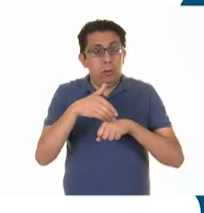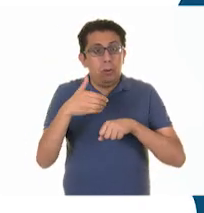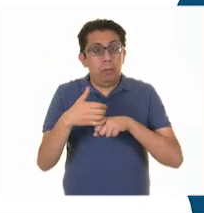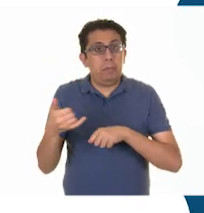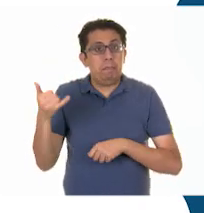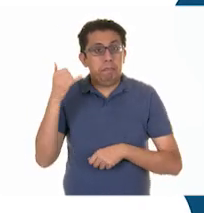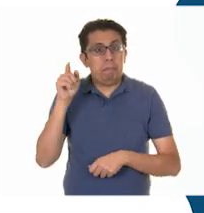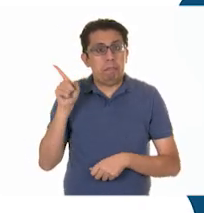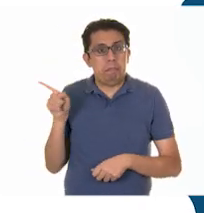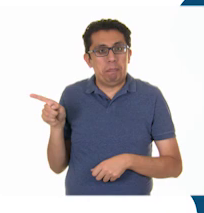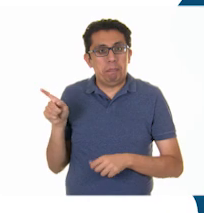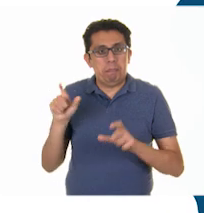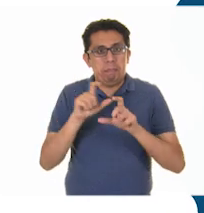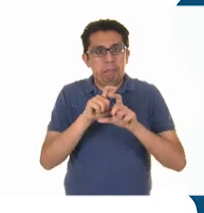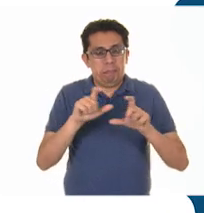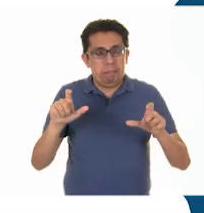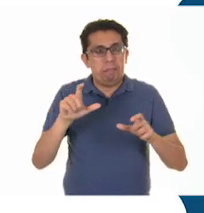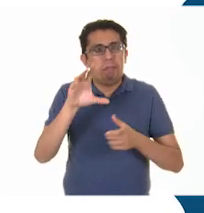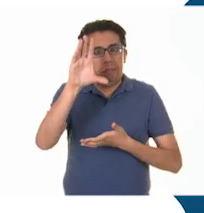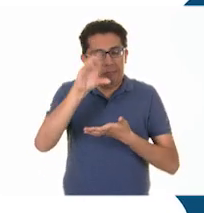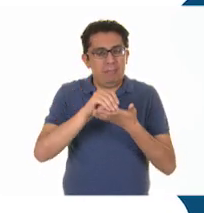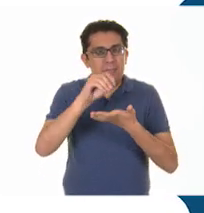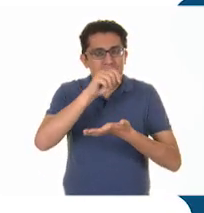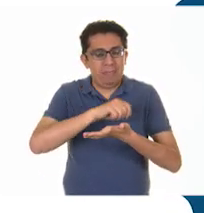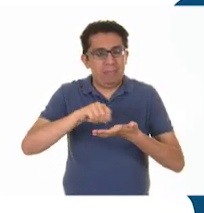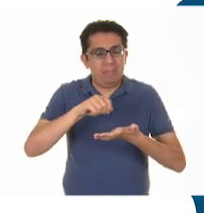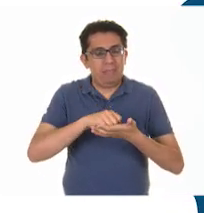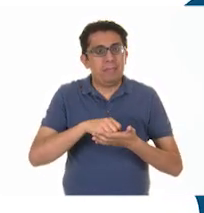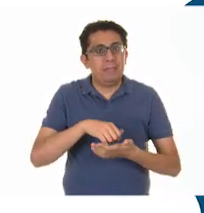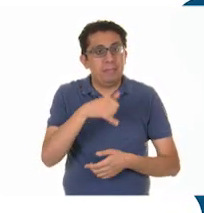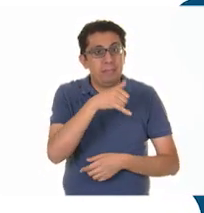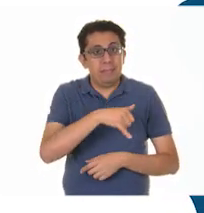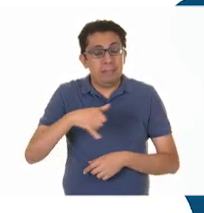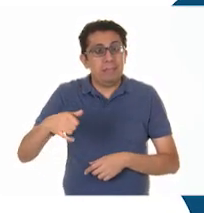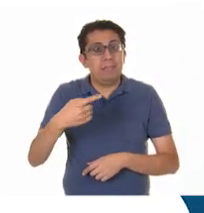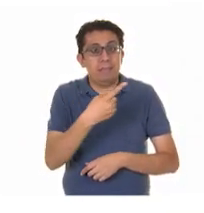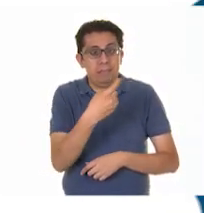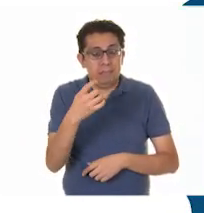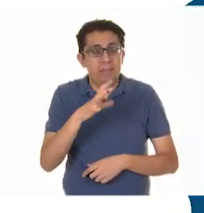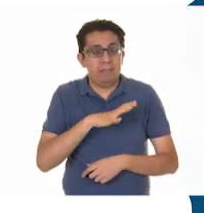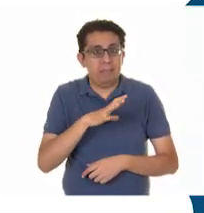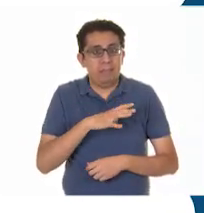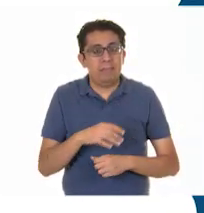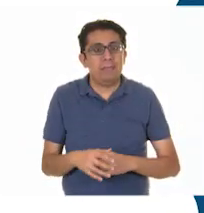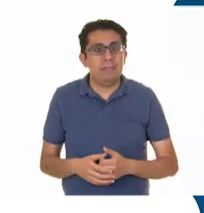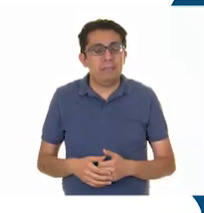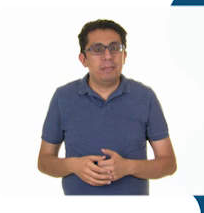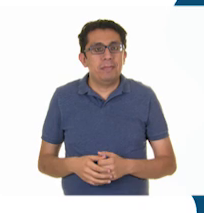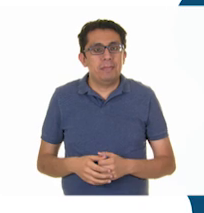55 41 72 04 13, con 100 líneas.